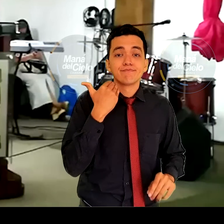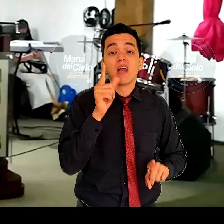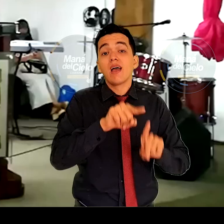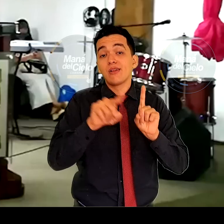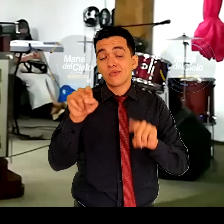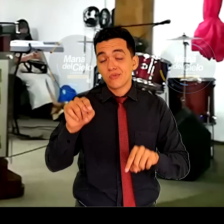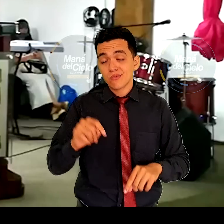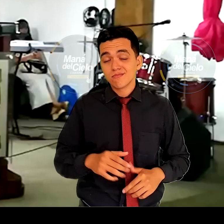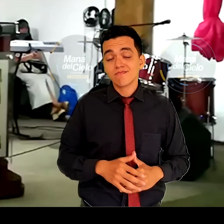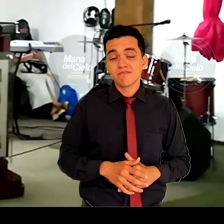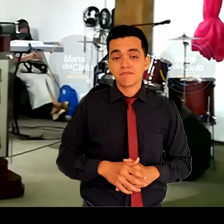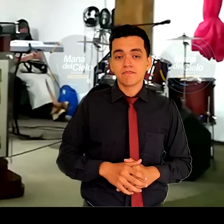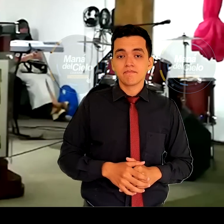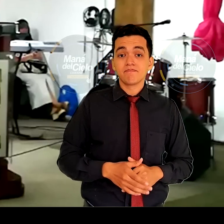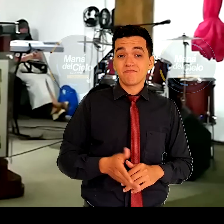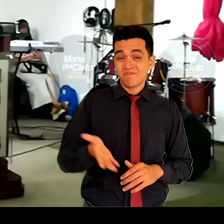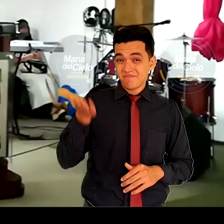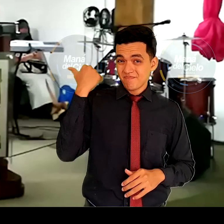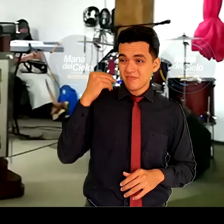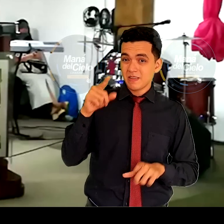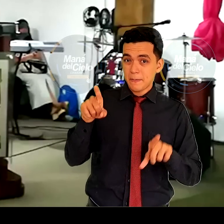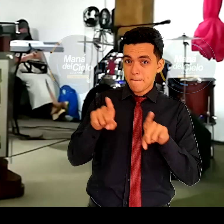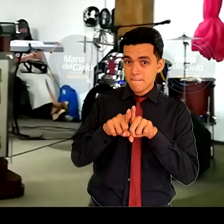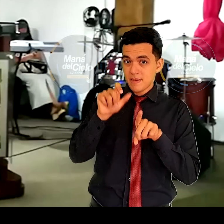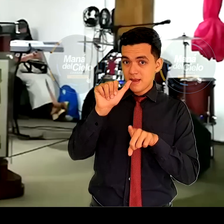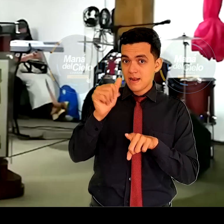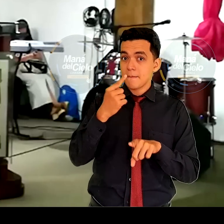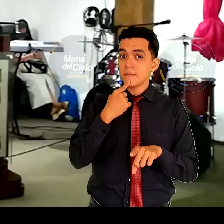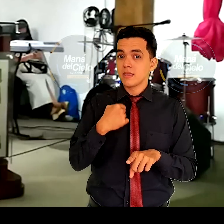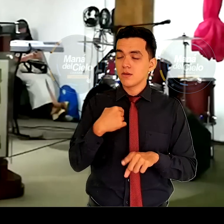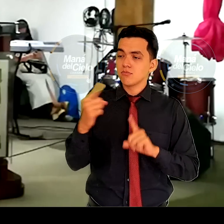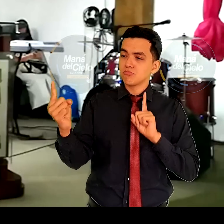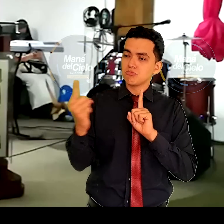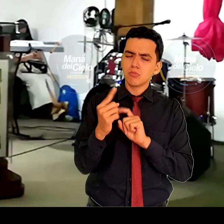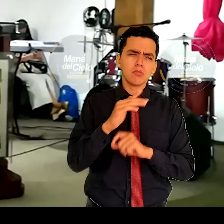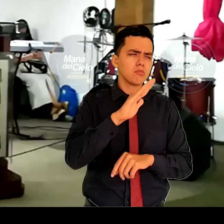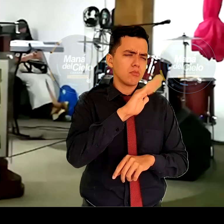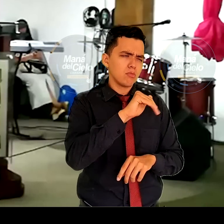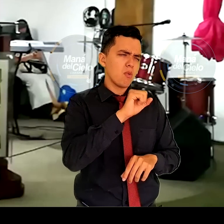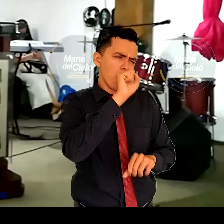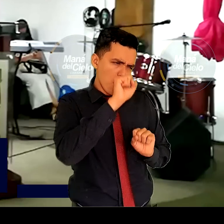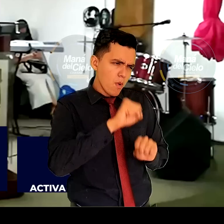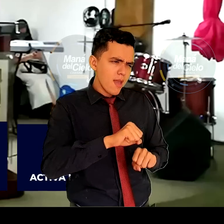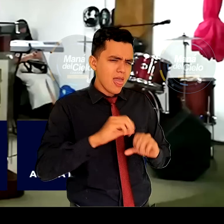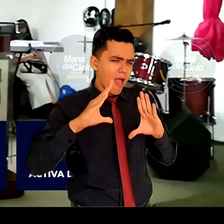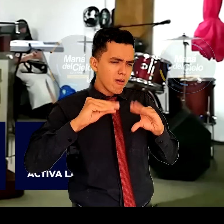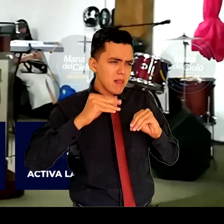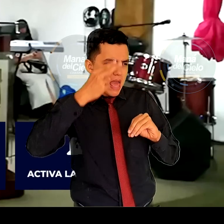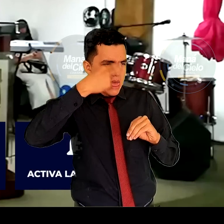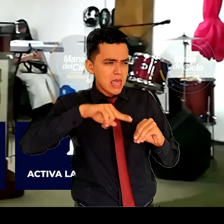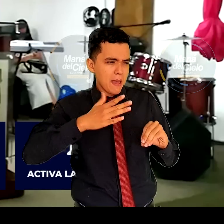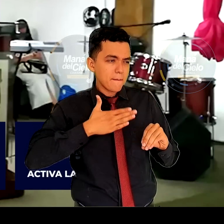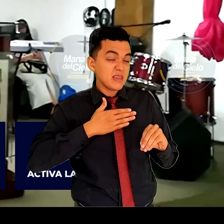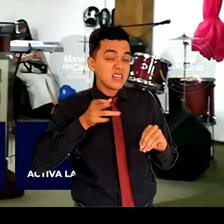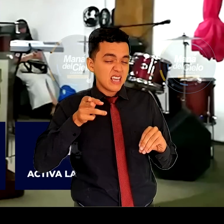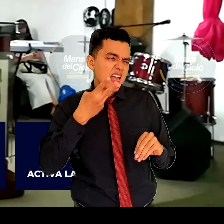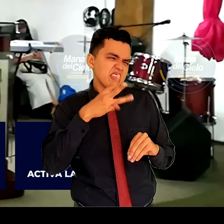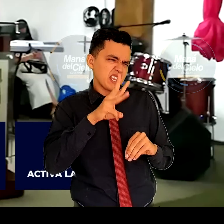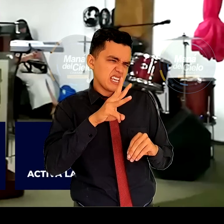hermana, ¿usted me puede hacer un favor? ¿Será que usted puede hablar con mi hija de 13, 14 años?